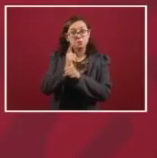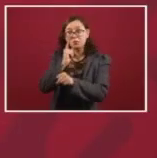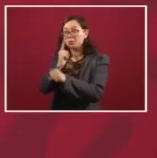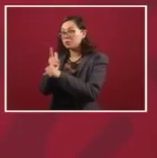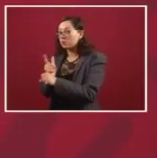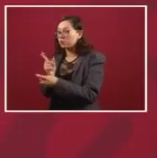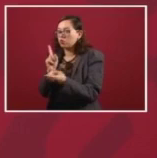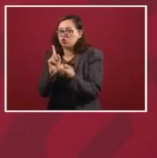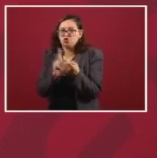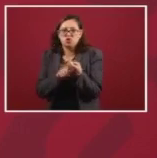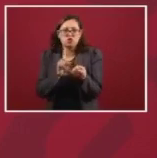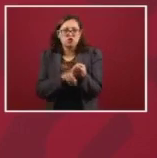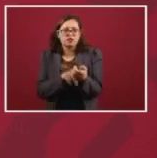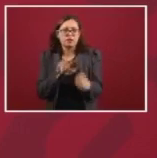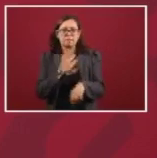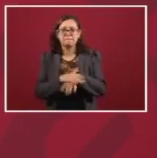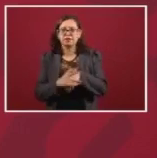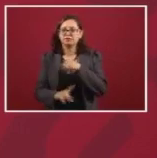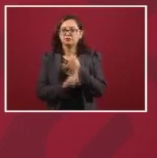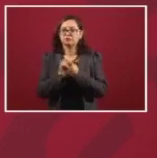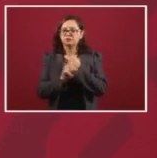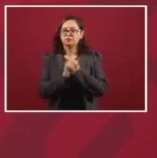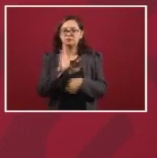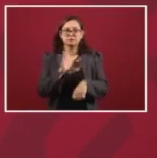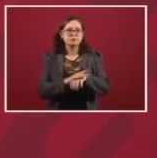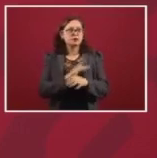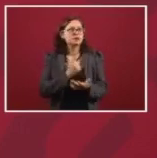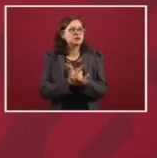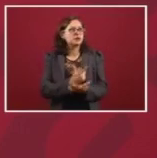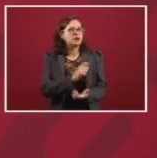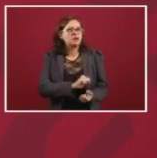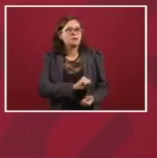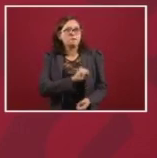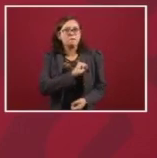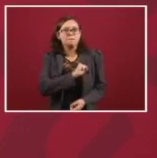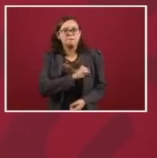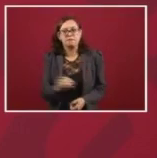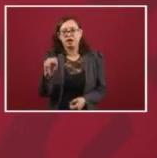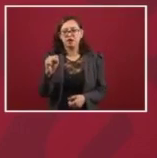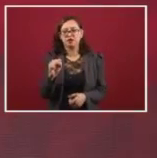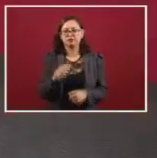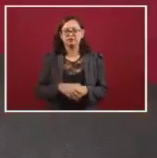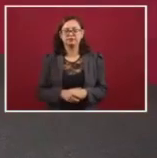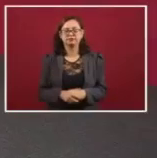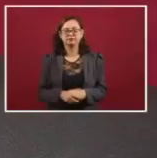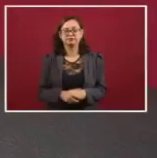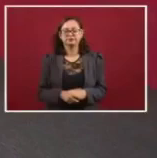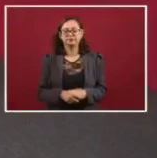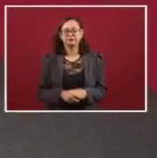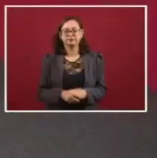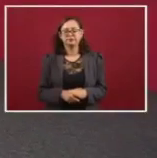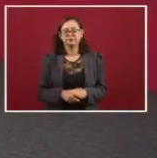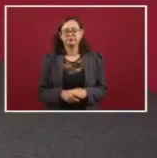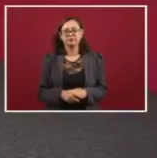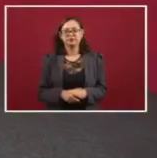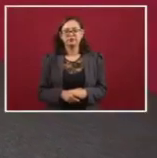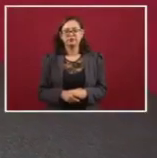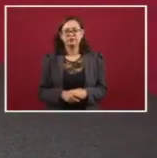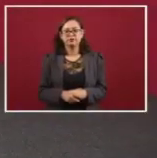hay más incidencia delictiva. O sea, les puedo decir que hay